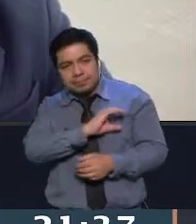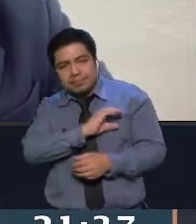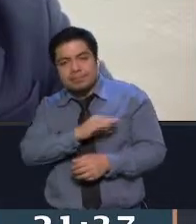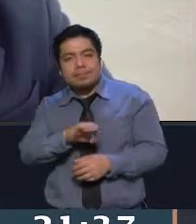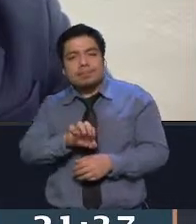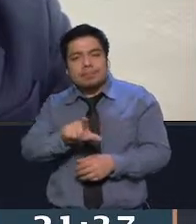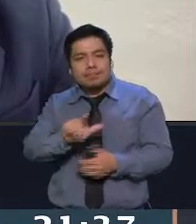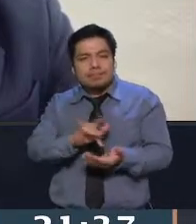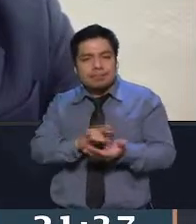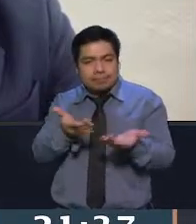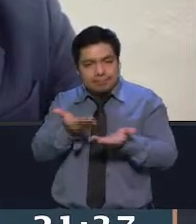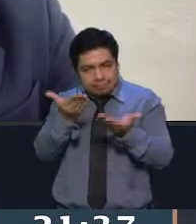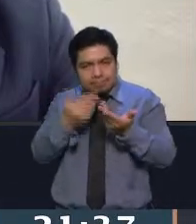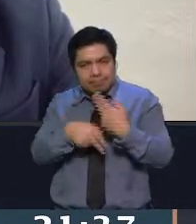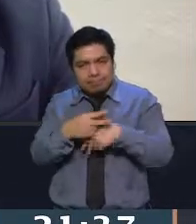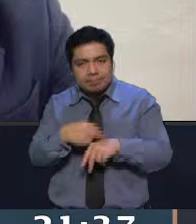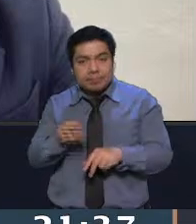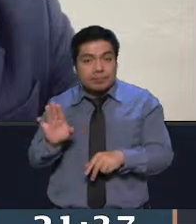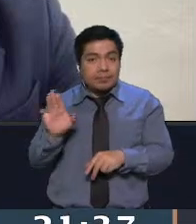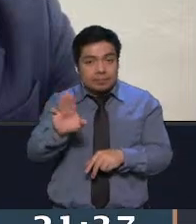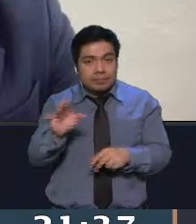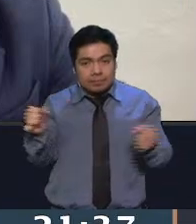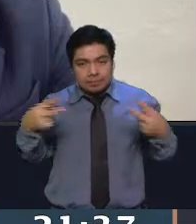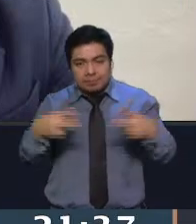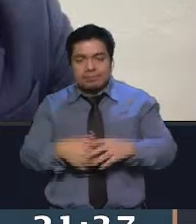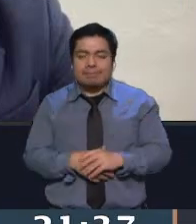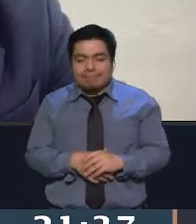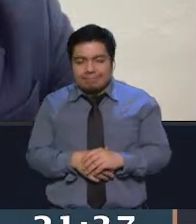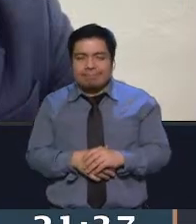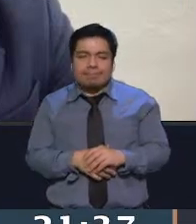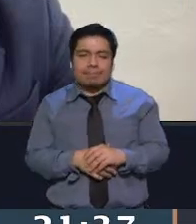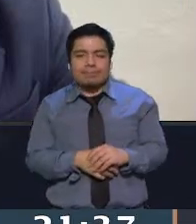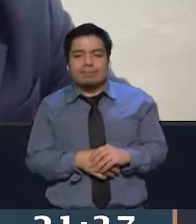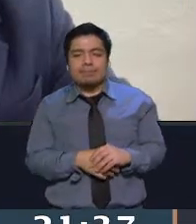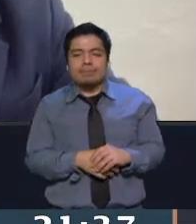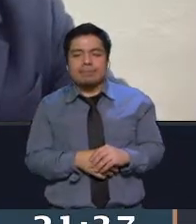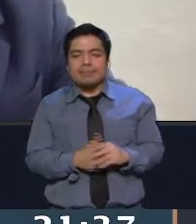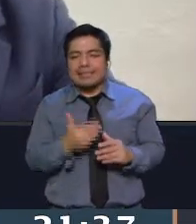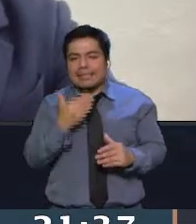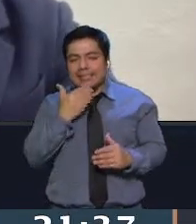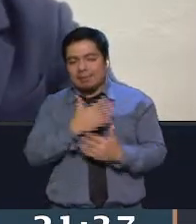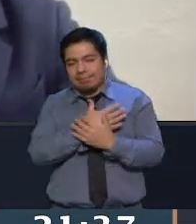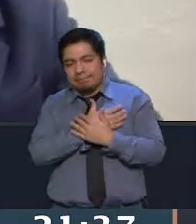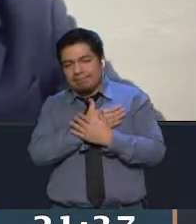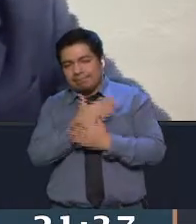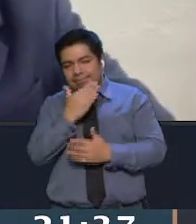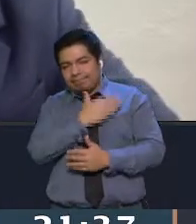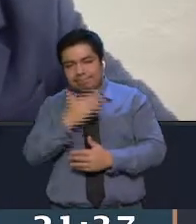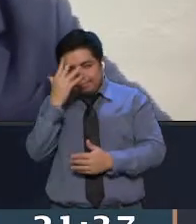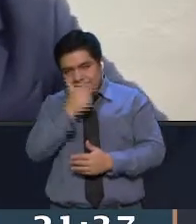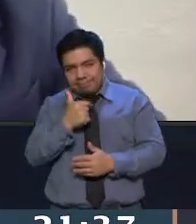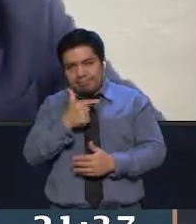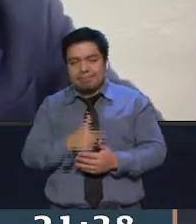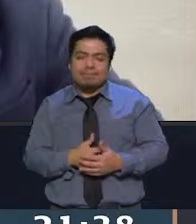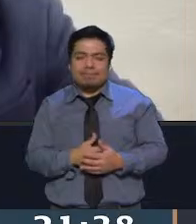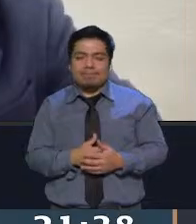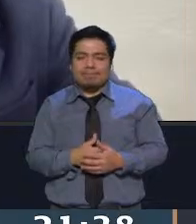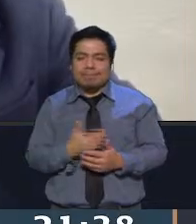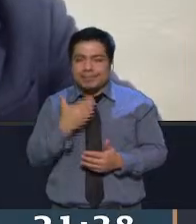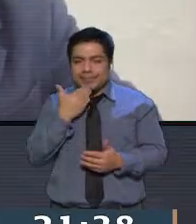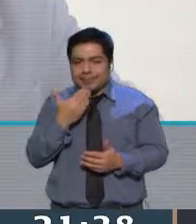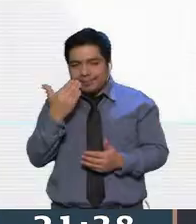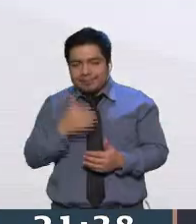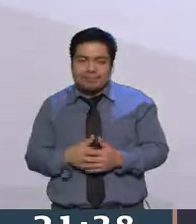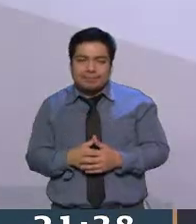agradezco mucho por tu tiempo y nos vemos por acá la próxima semana. Un abrazo, bonita noche, feliz noche. Feliz